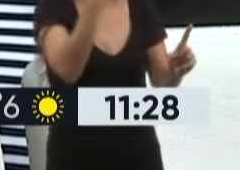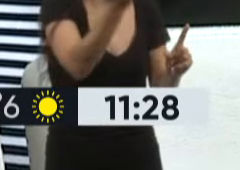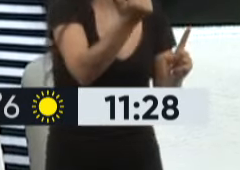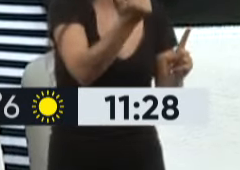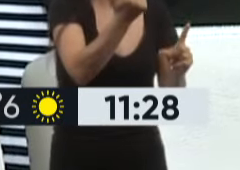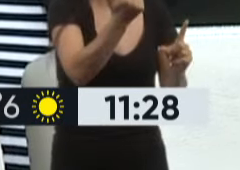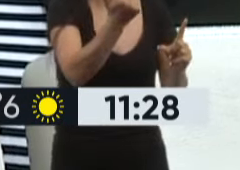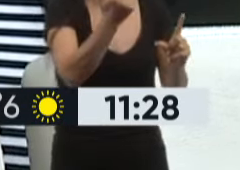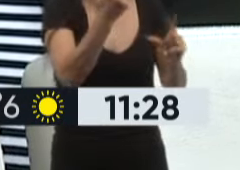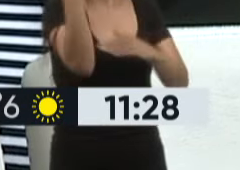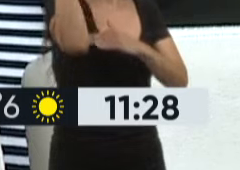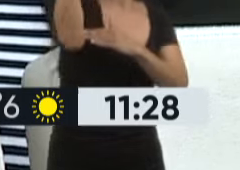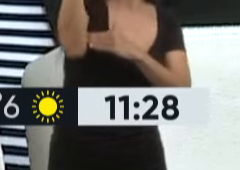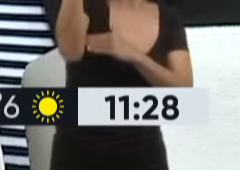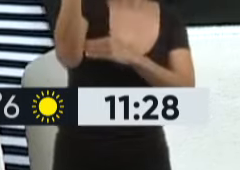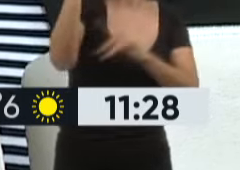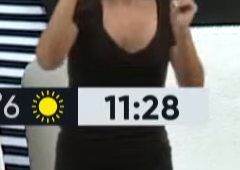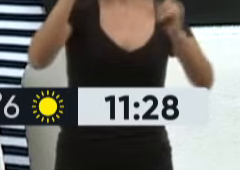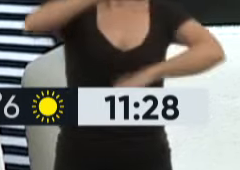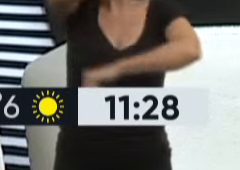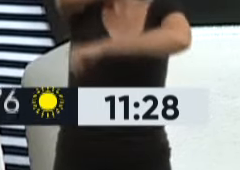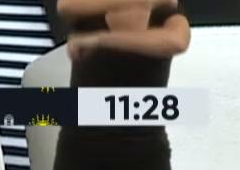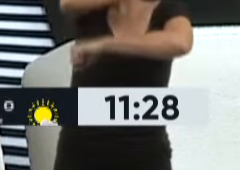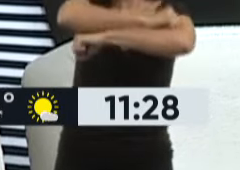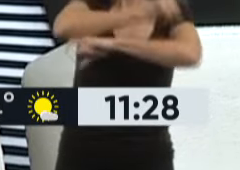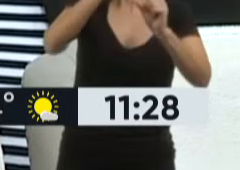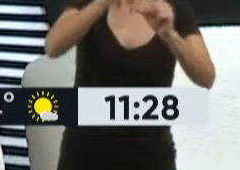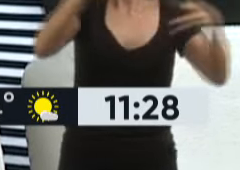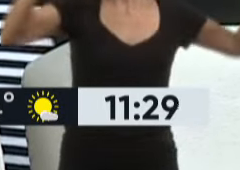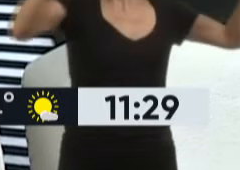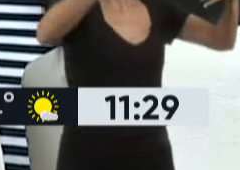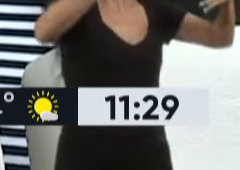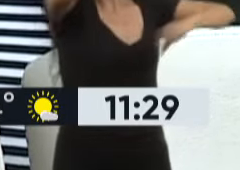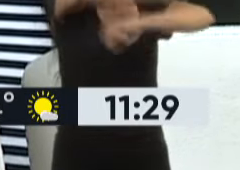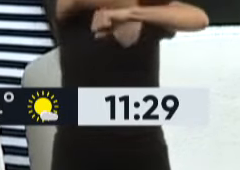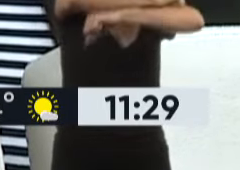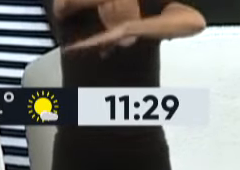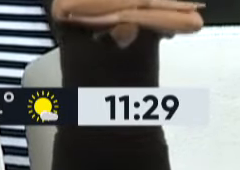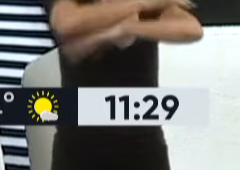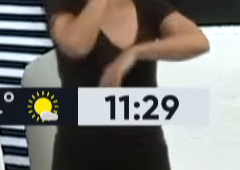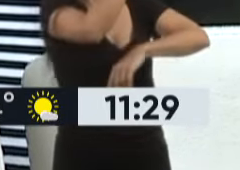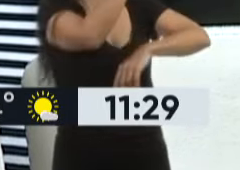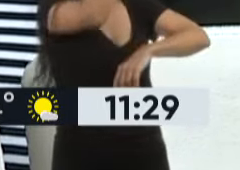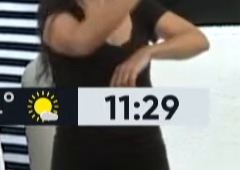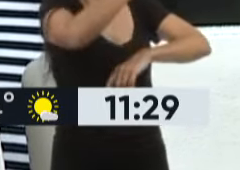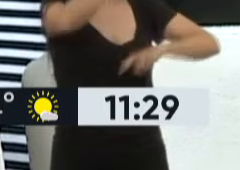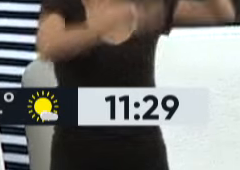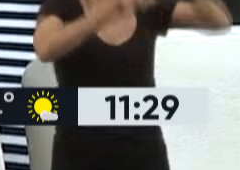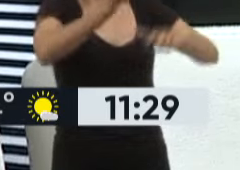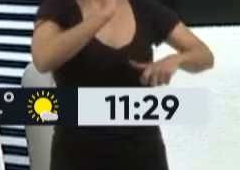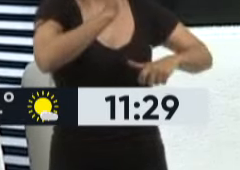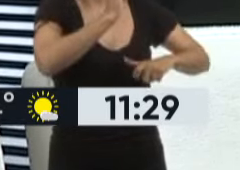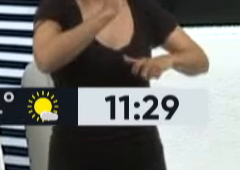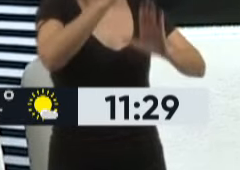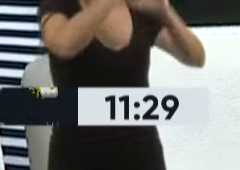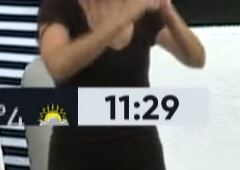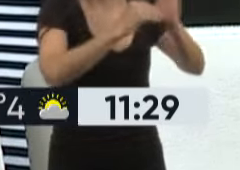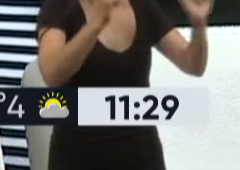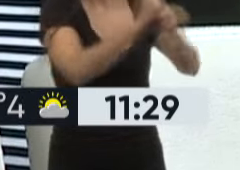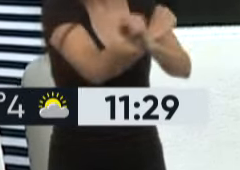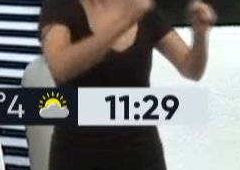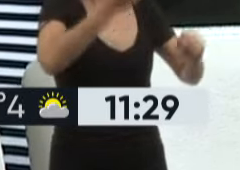desde el palco de la prensa acreditada Me gustaría saber cómo quién tomó la